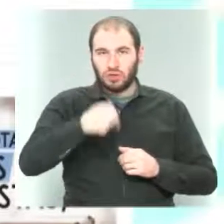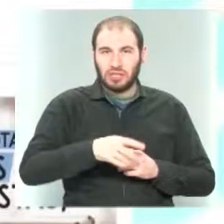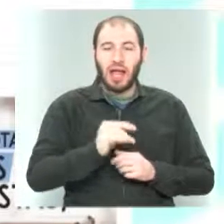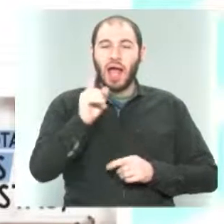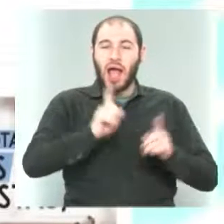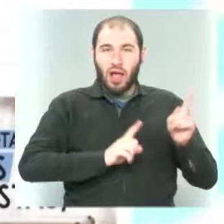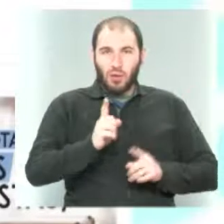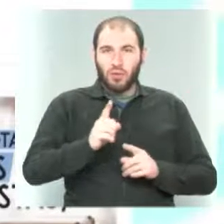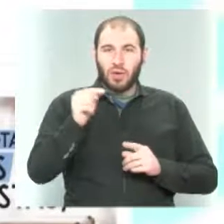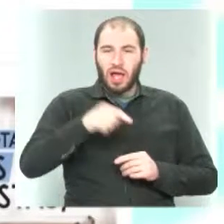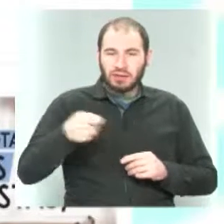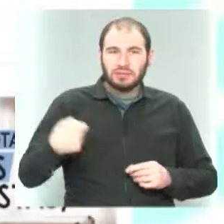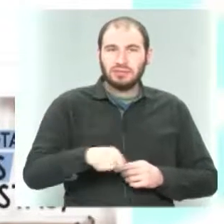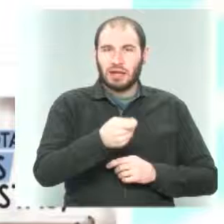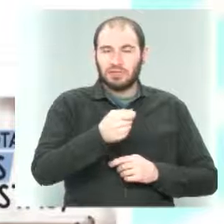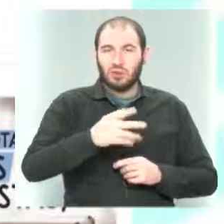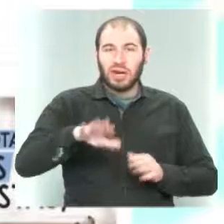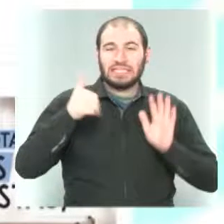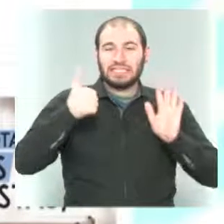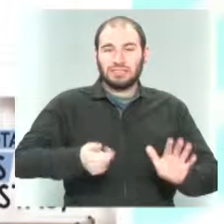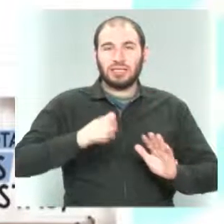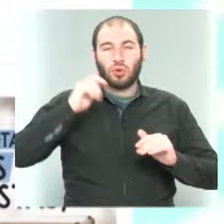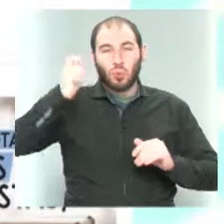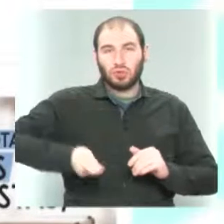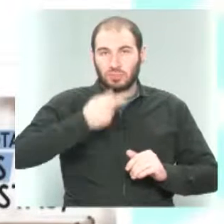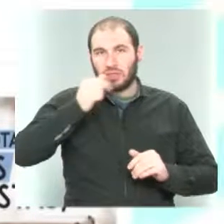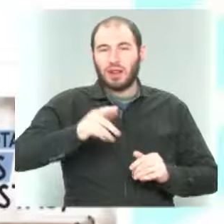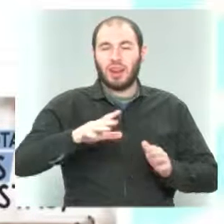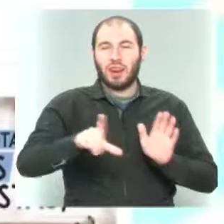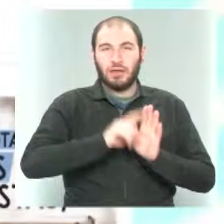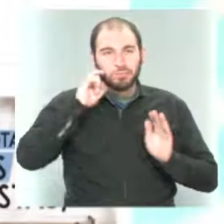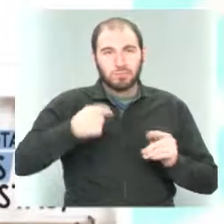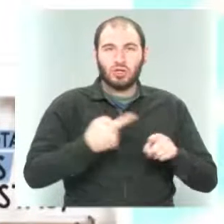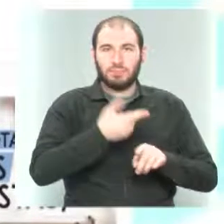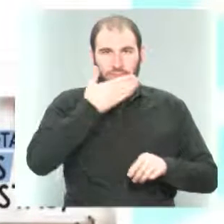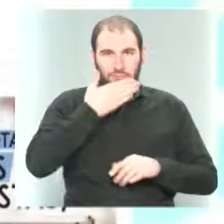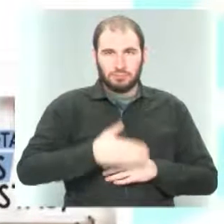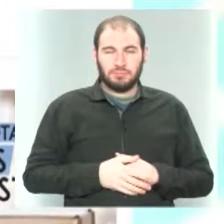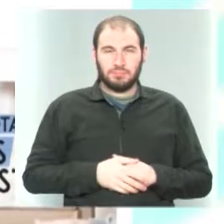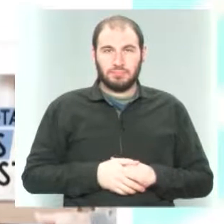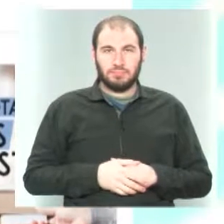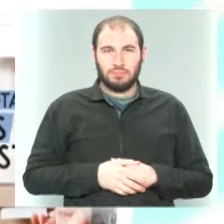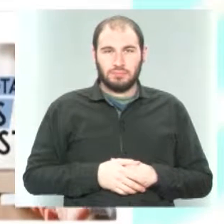cuales se están tramitando en el 6º juicio en Mendoza por delitos de lesa humanidad.